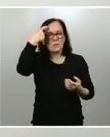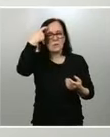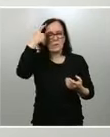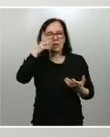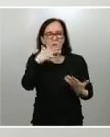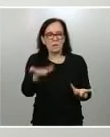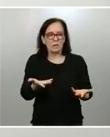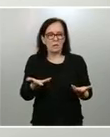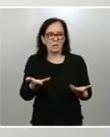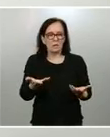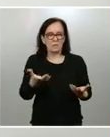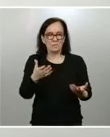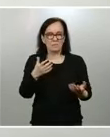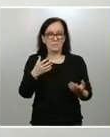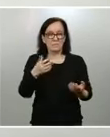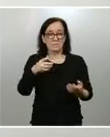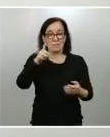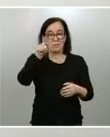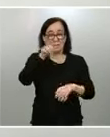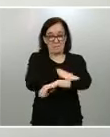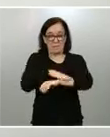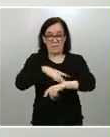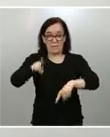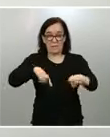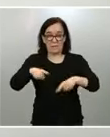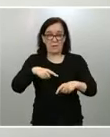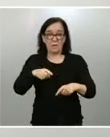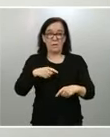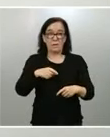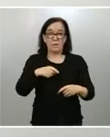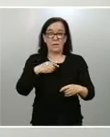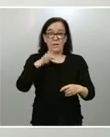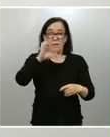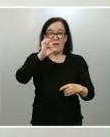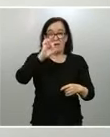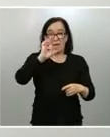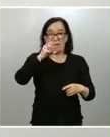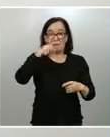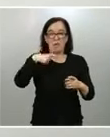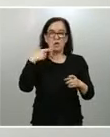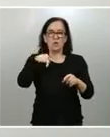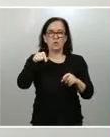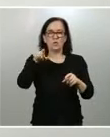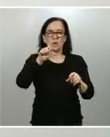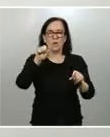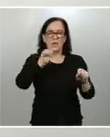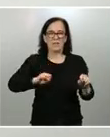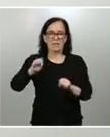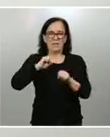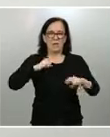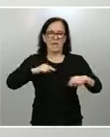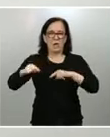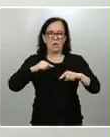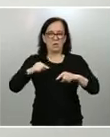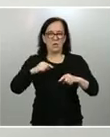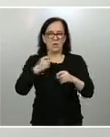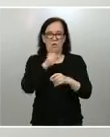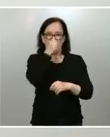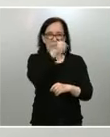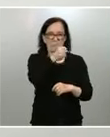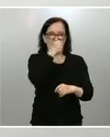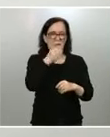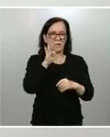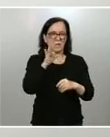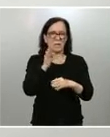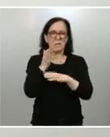los también dice hoy el español publicaba que usted defendió en una ejecutiva del psoe que había que presentarse que sería bueno